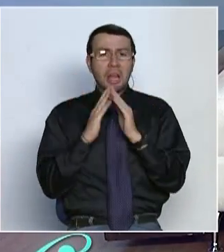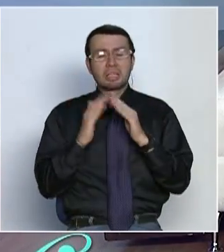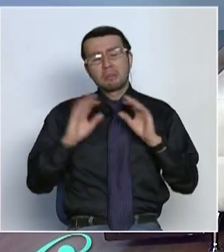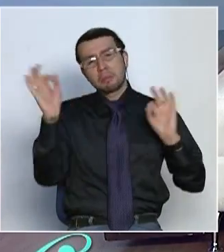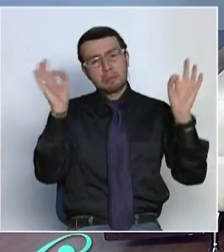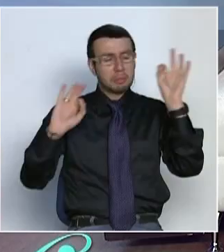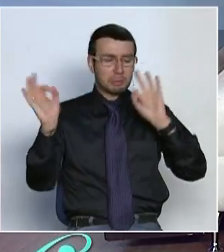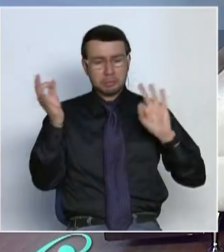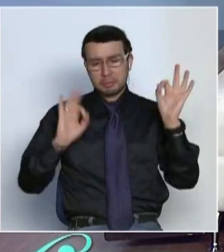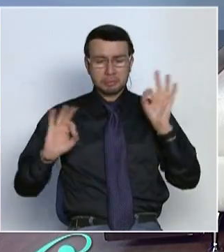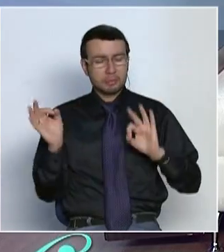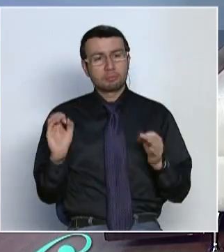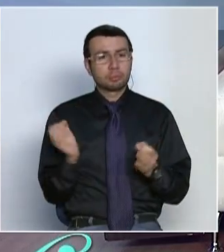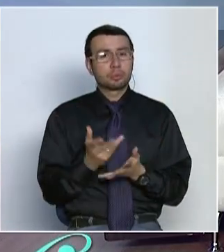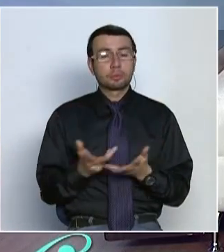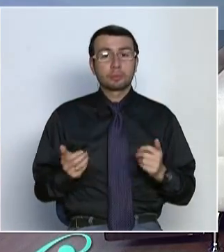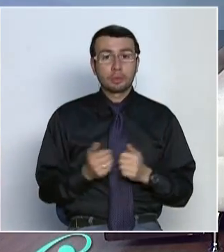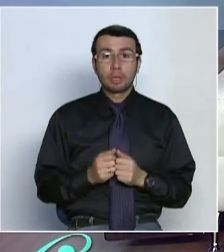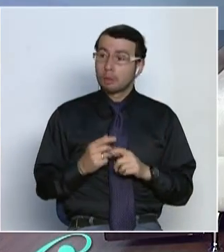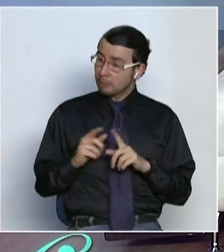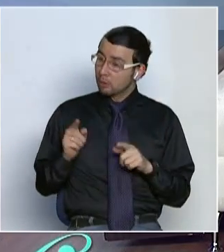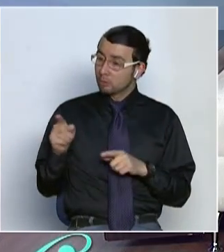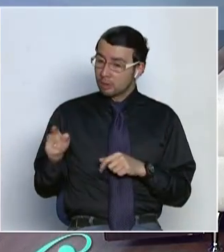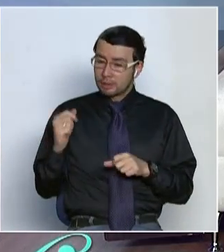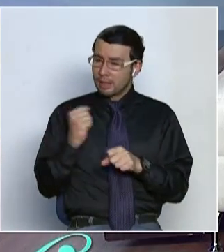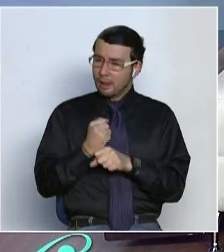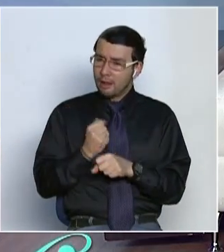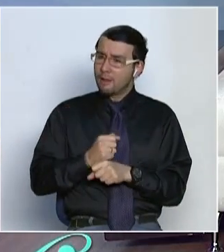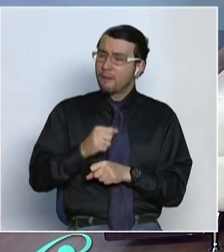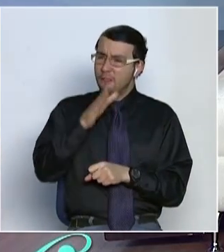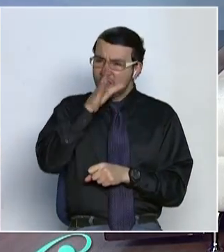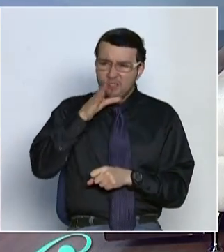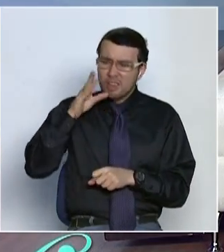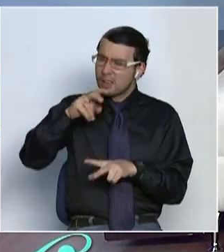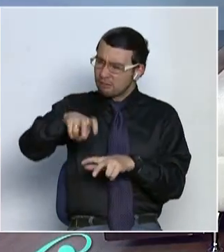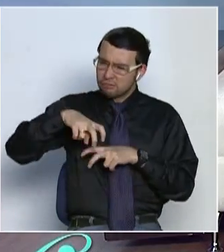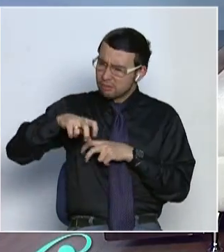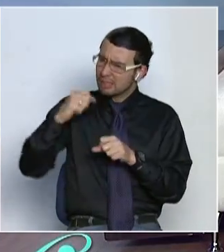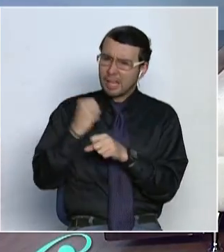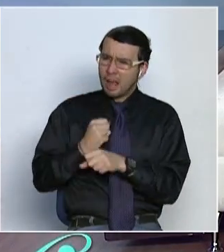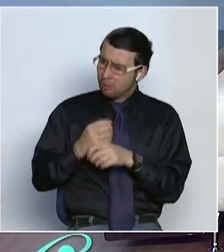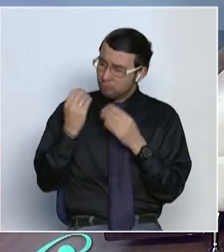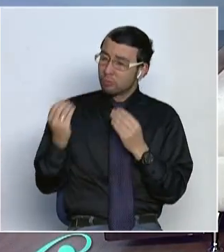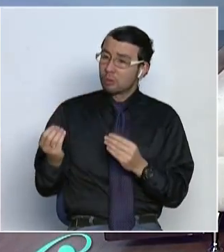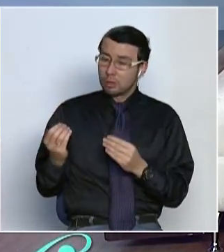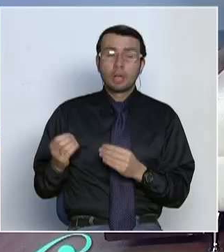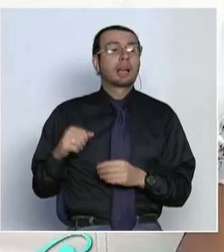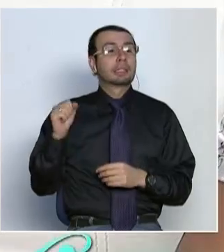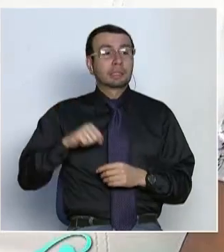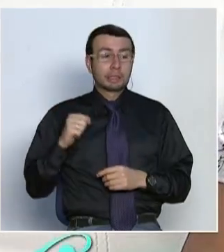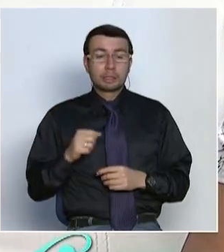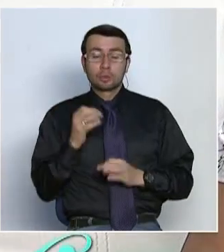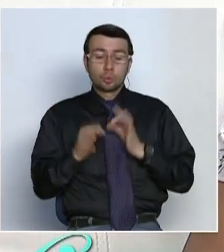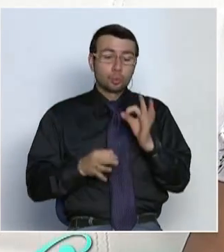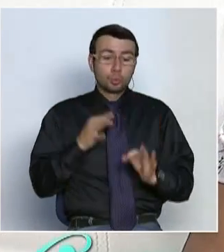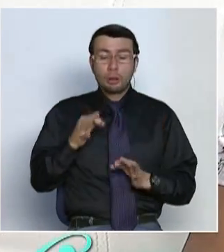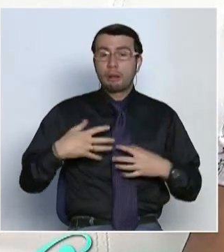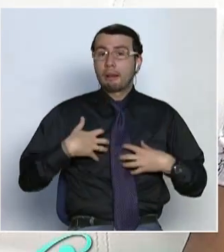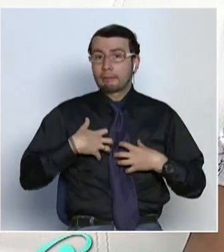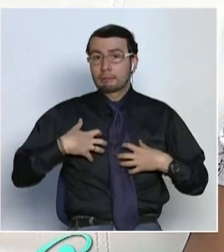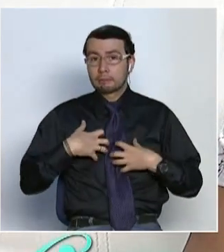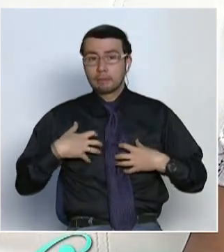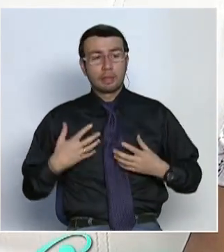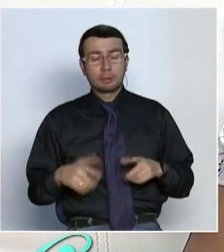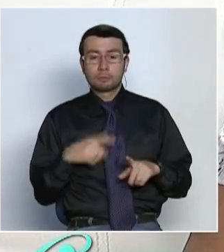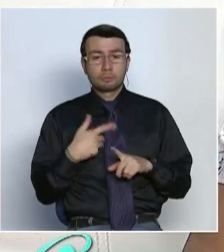casa. Sí. ¿Pero le toca en la finca mucho trabajo? Sí, en la finca, cuidar animales y todo